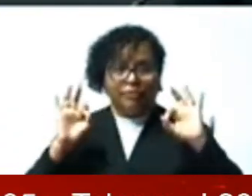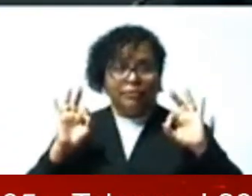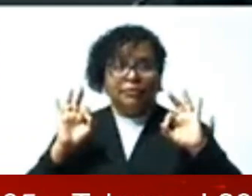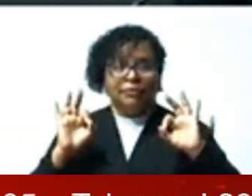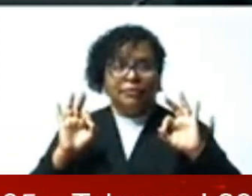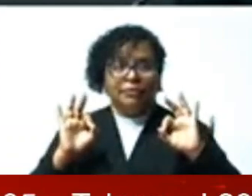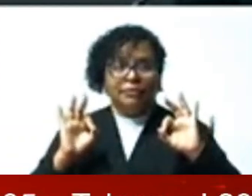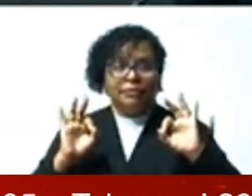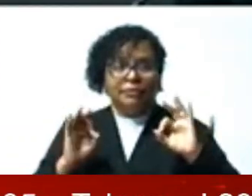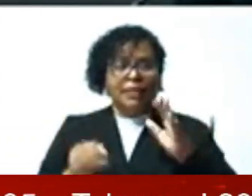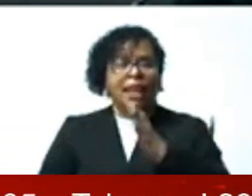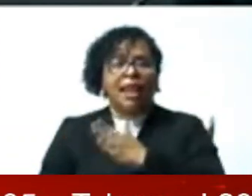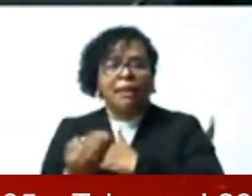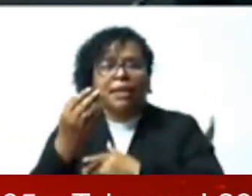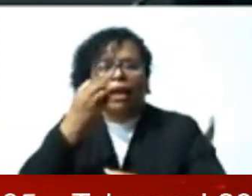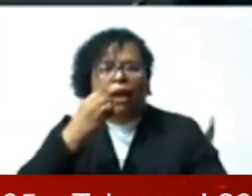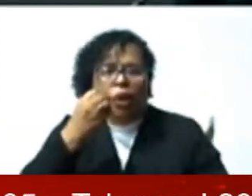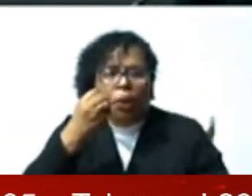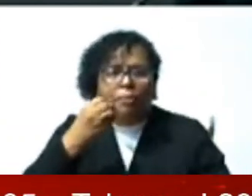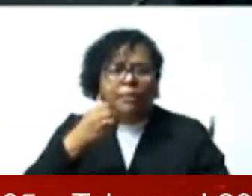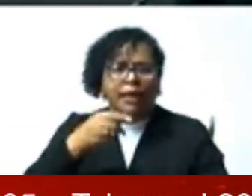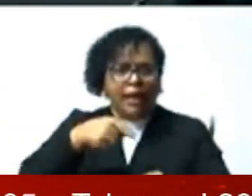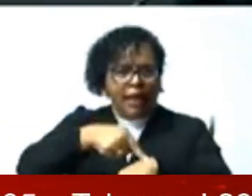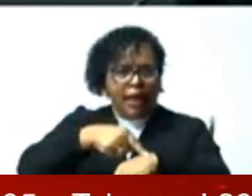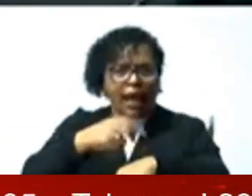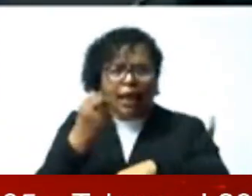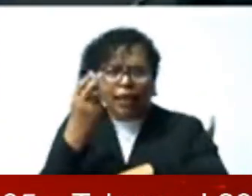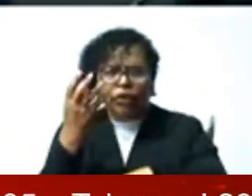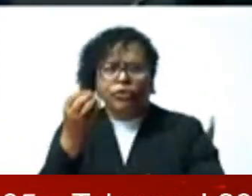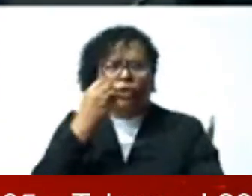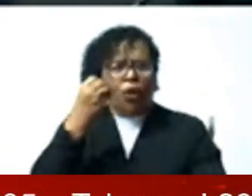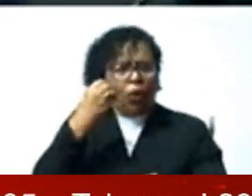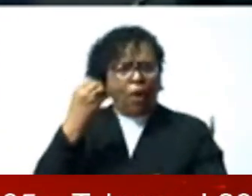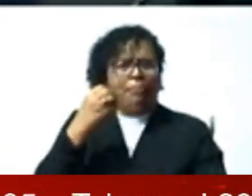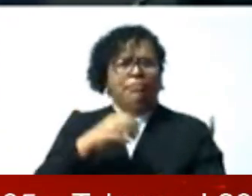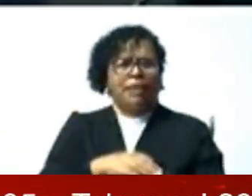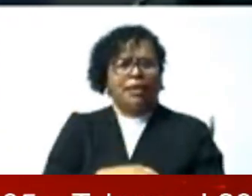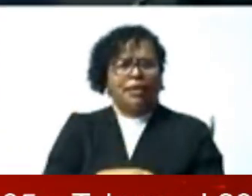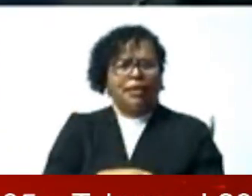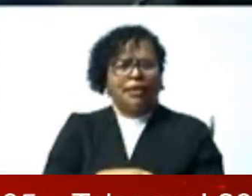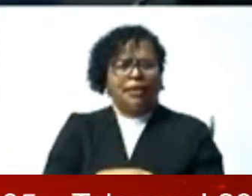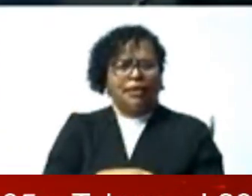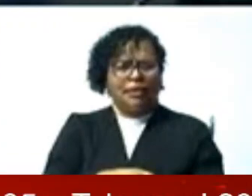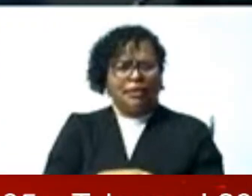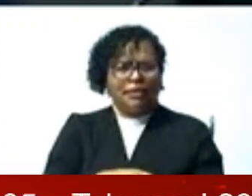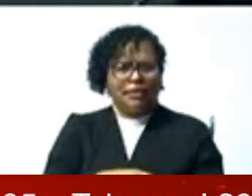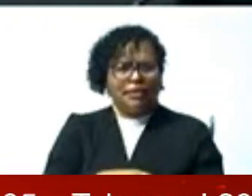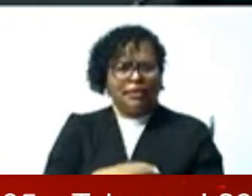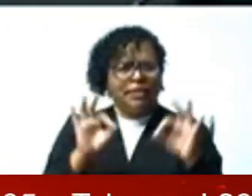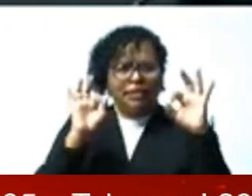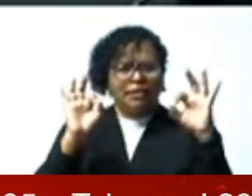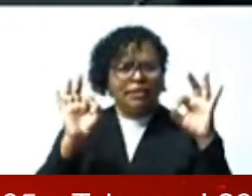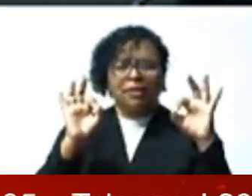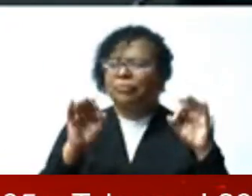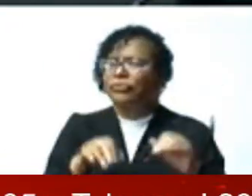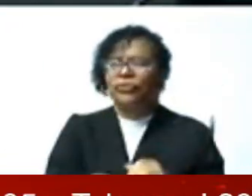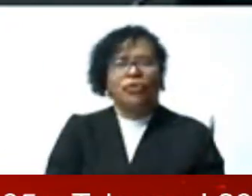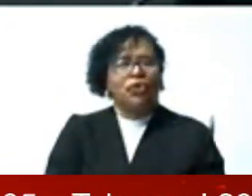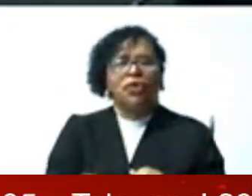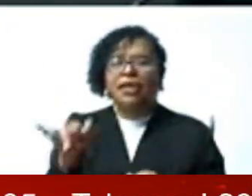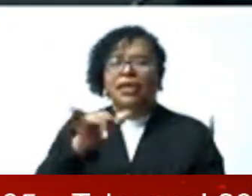desayuno escolar no están llegando como llegaban ayer. La salud se ha deteriorado. Un